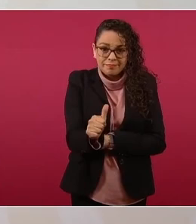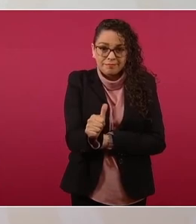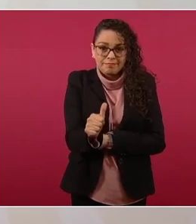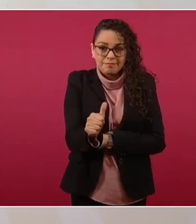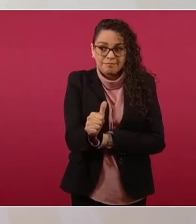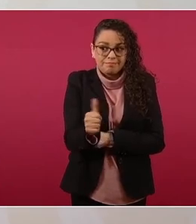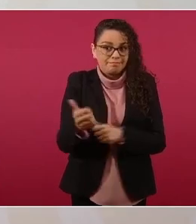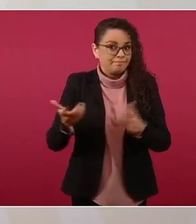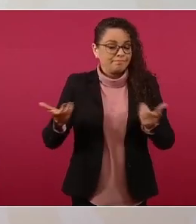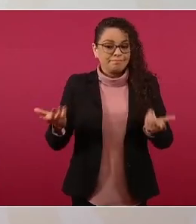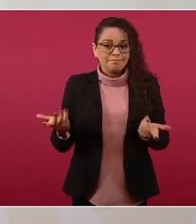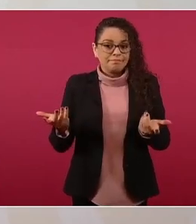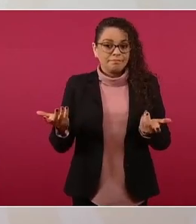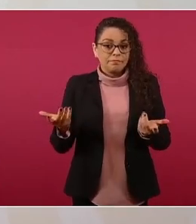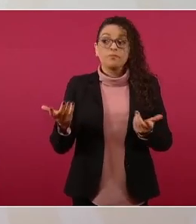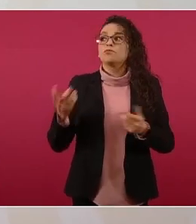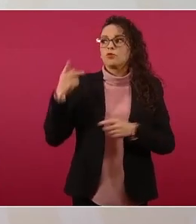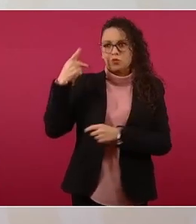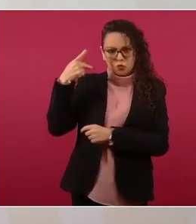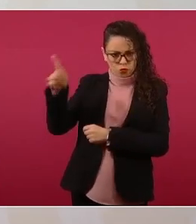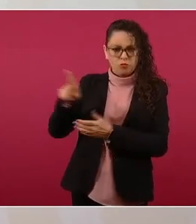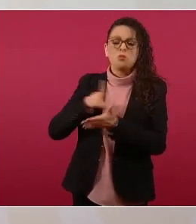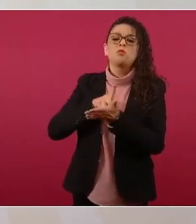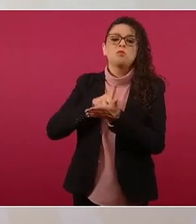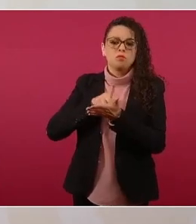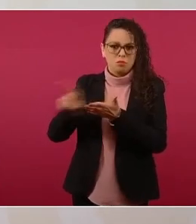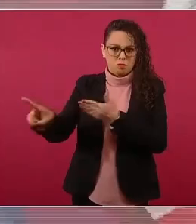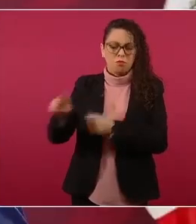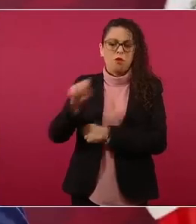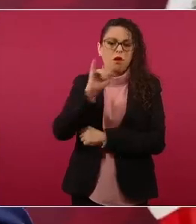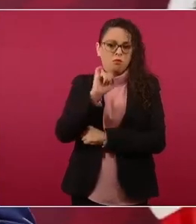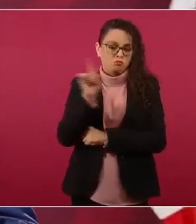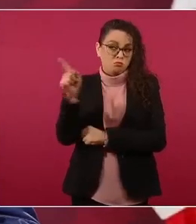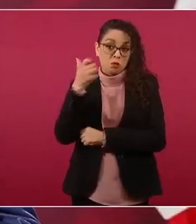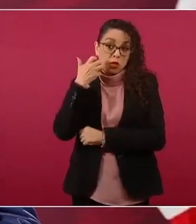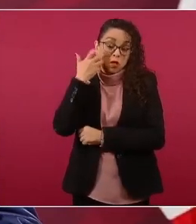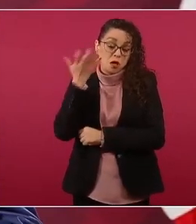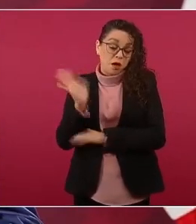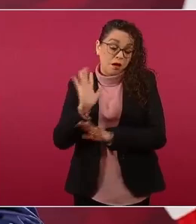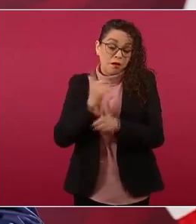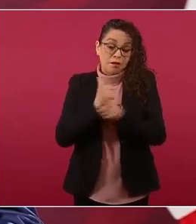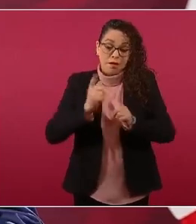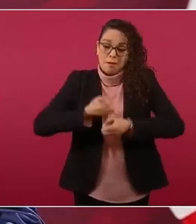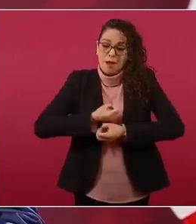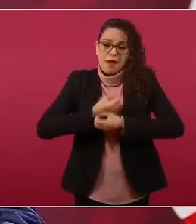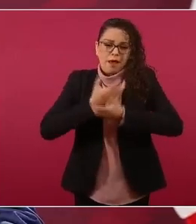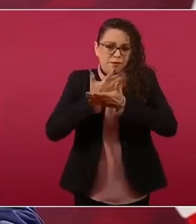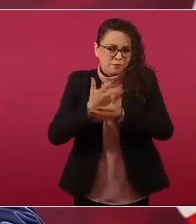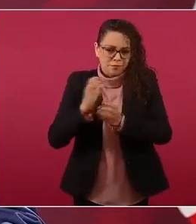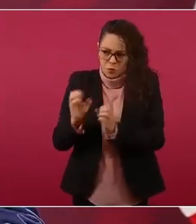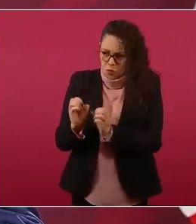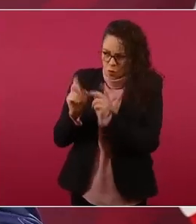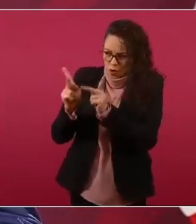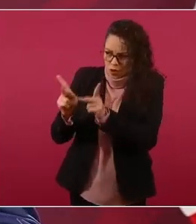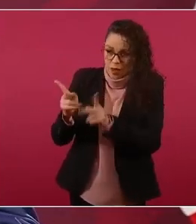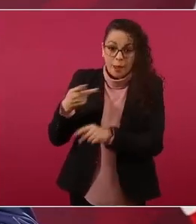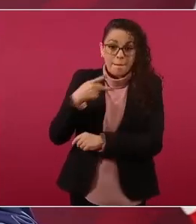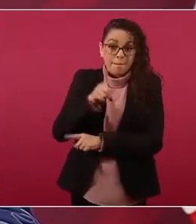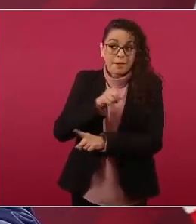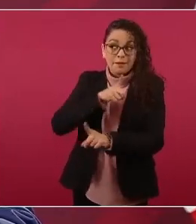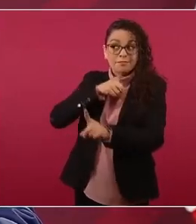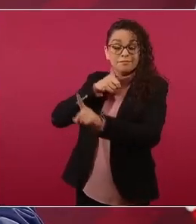Sin embargo, tienen todo el derecho de expresarse, de manifestarse. Y que sean los legisladores